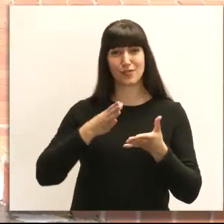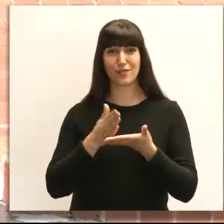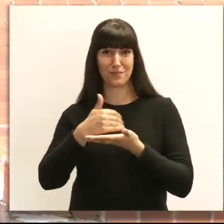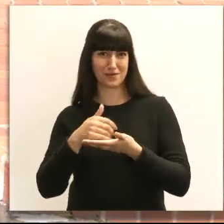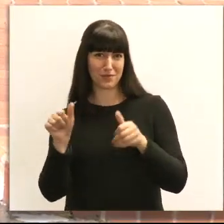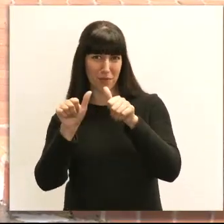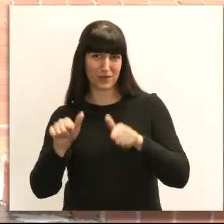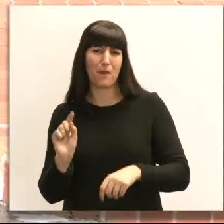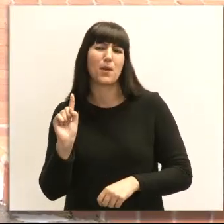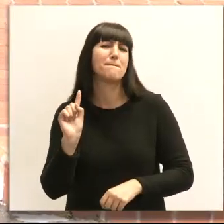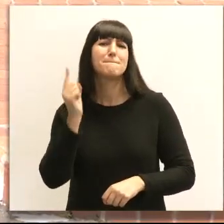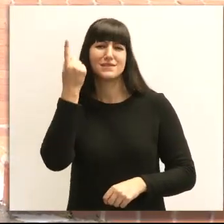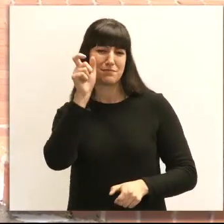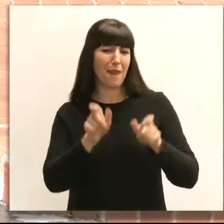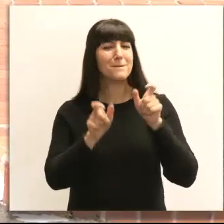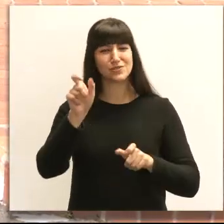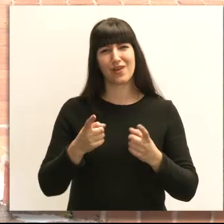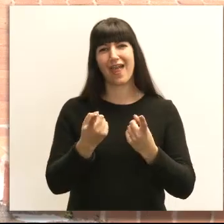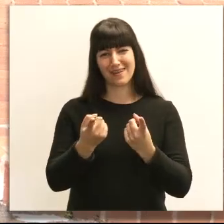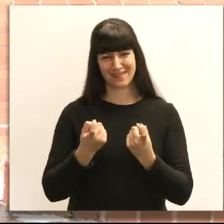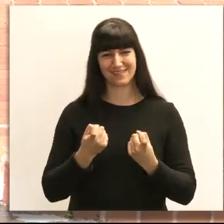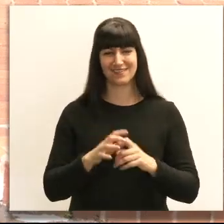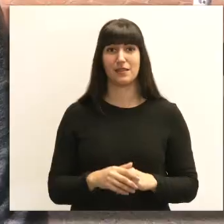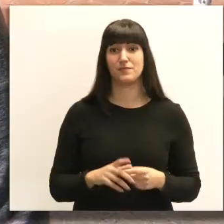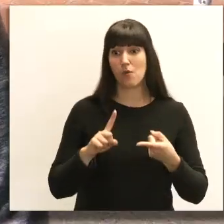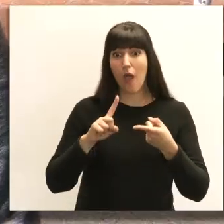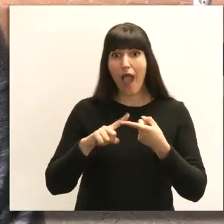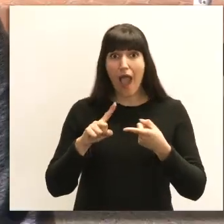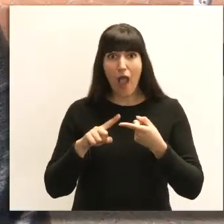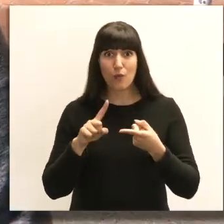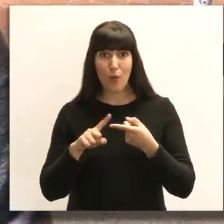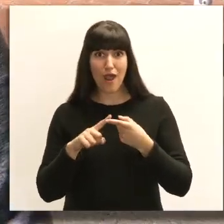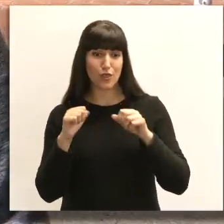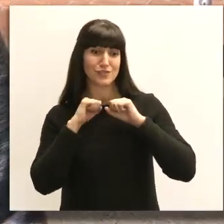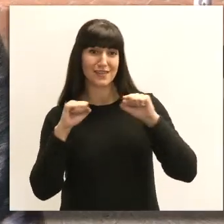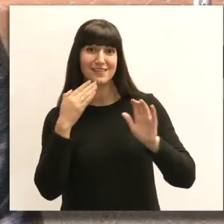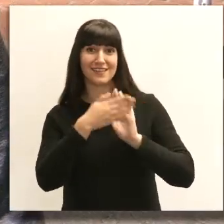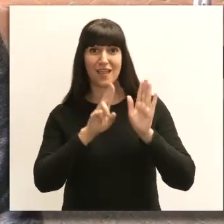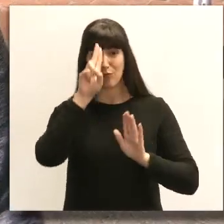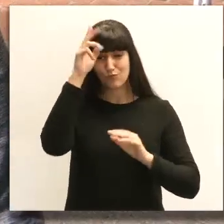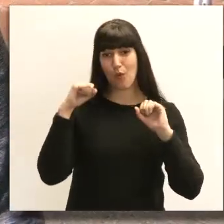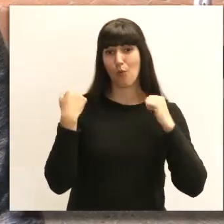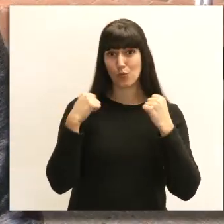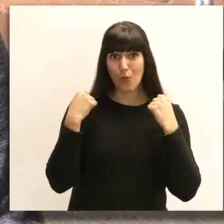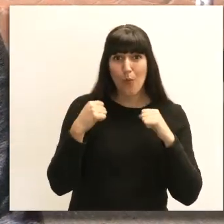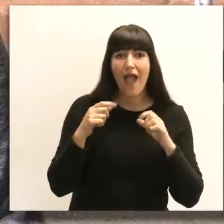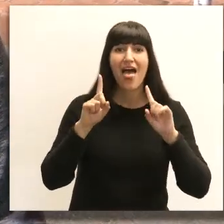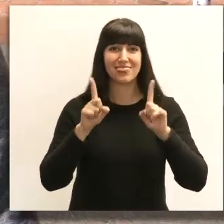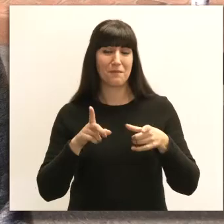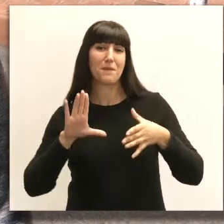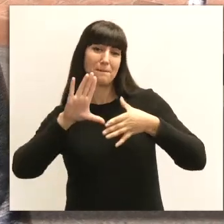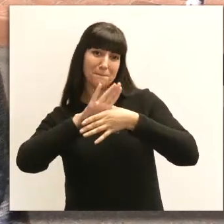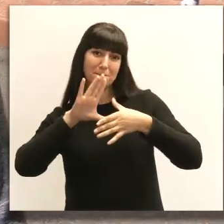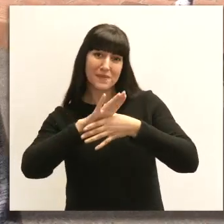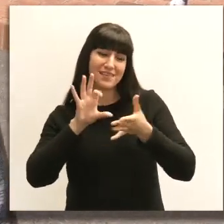el departamento y para los, principalmente para los usuarios. Esto es una articulación que se hizo por medio de la Secretaría Nacional de Deportes y